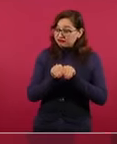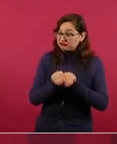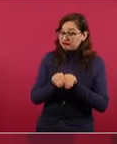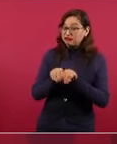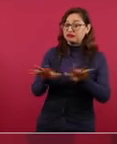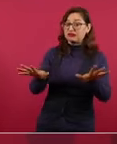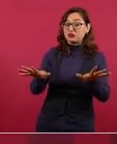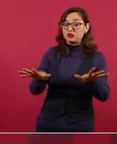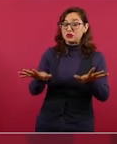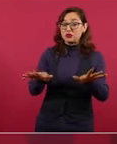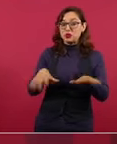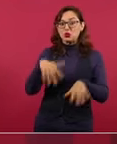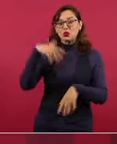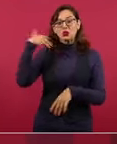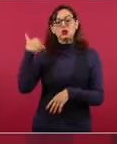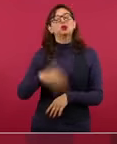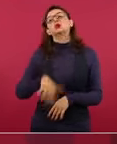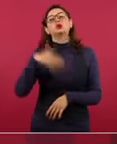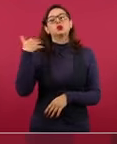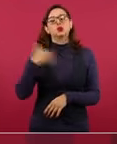darle largas